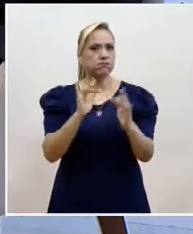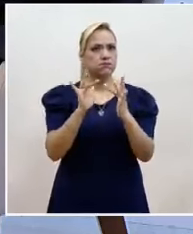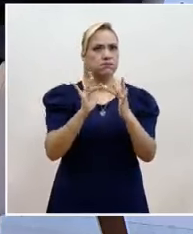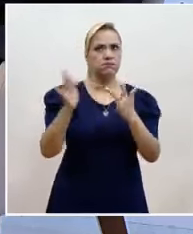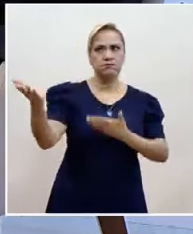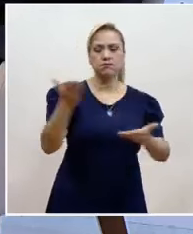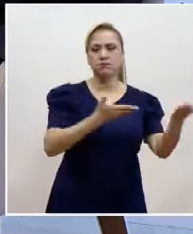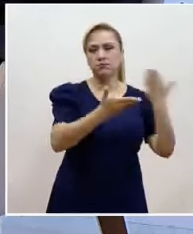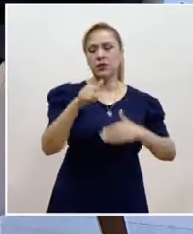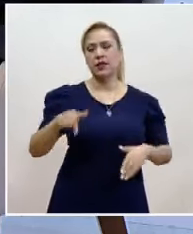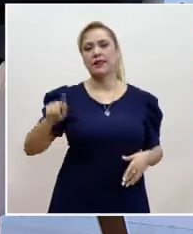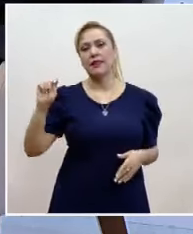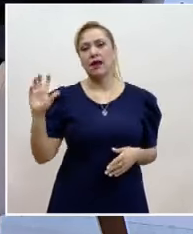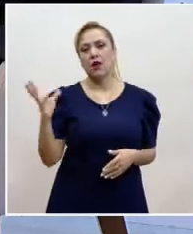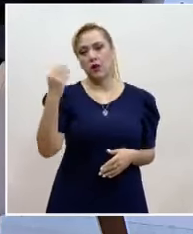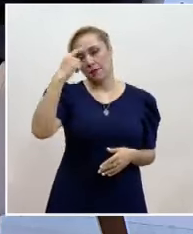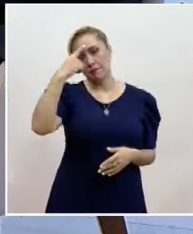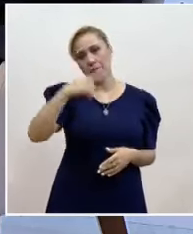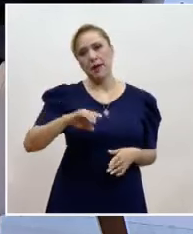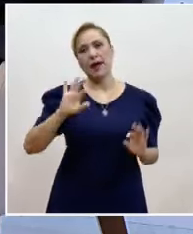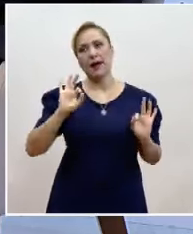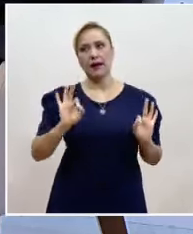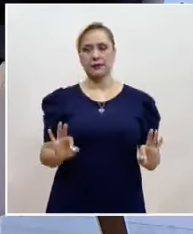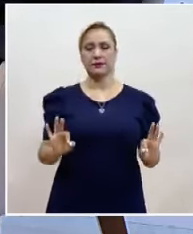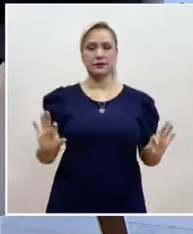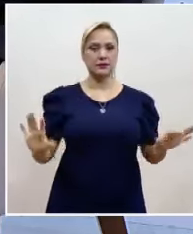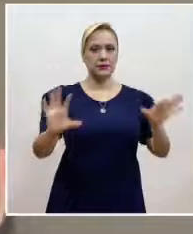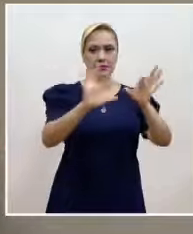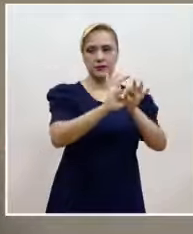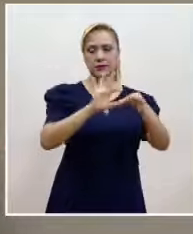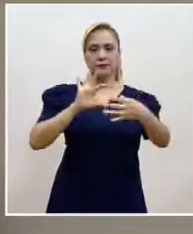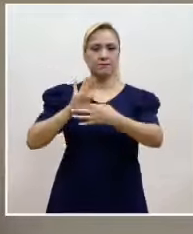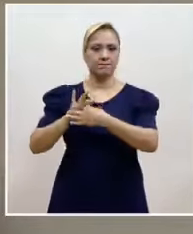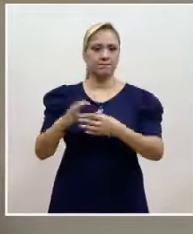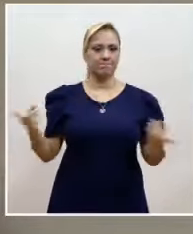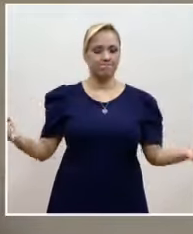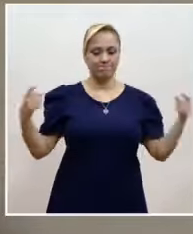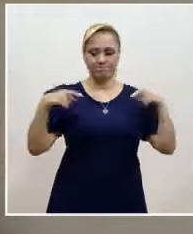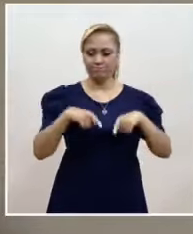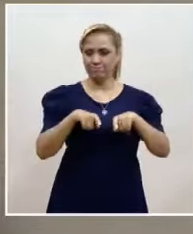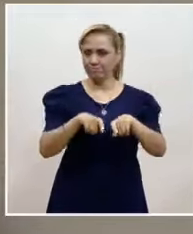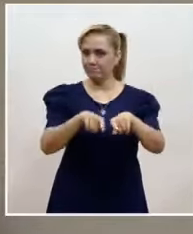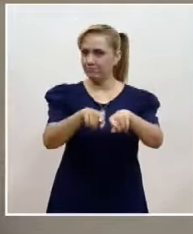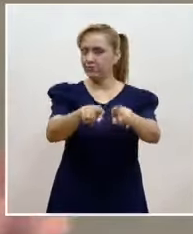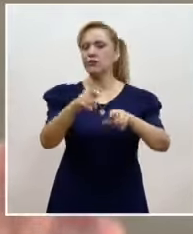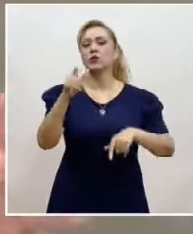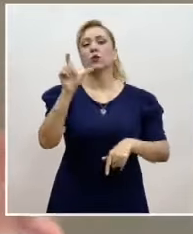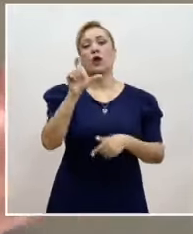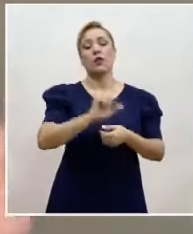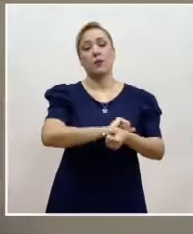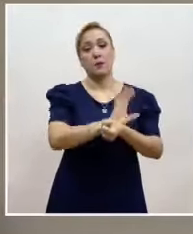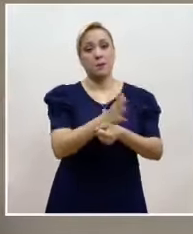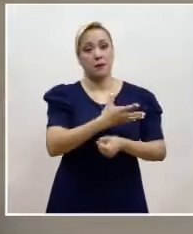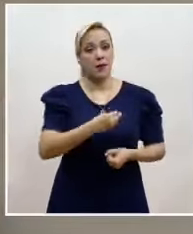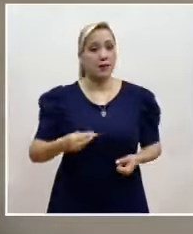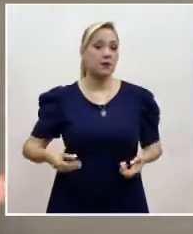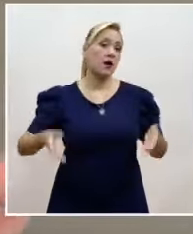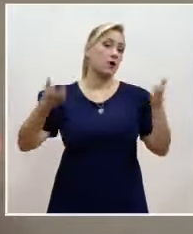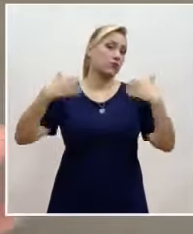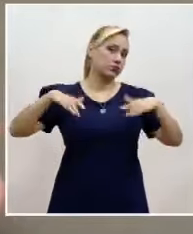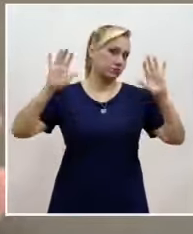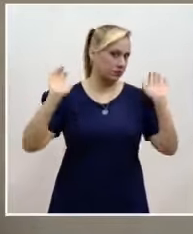esta tecnología de una perspectiva quizá unilateral. Después, durante la pandemia, pues